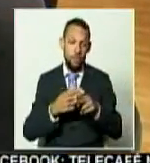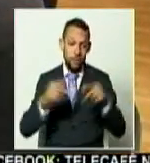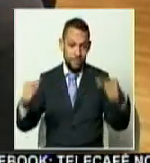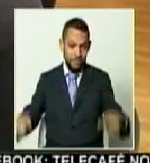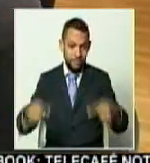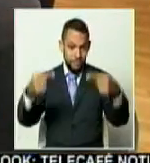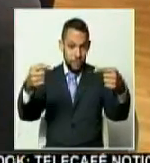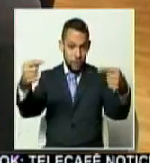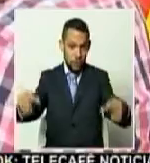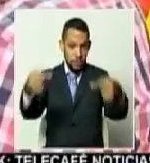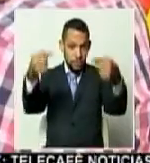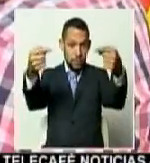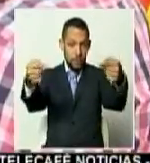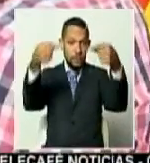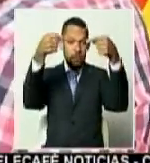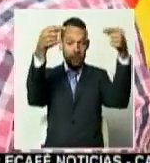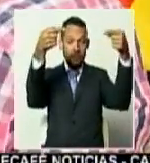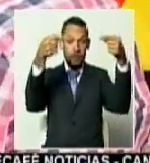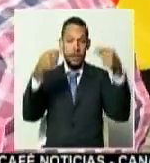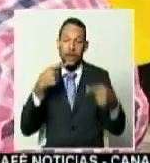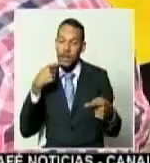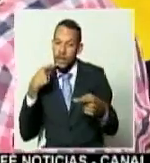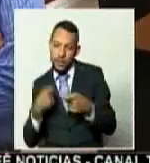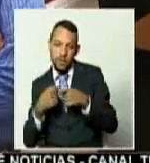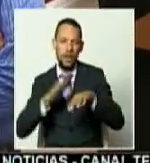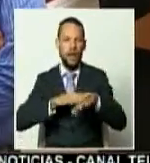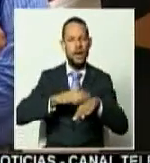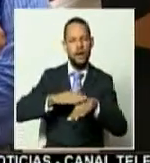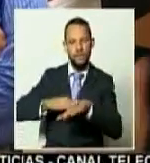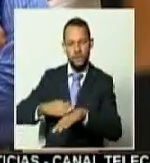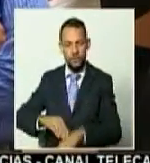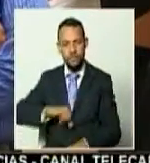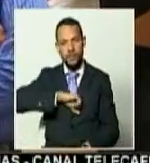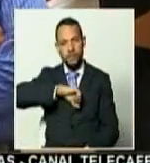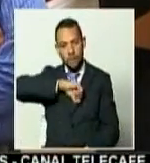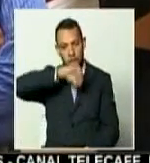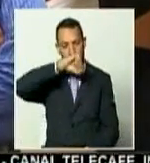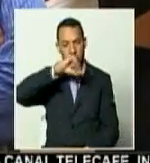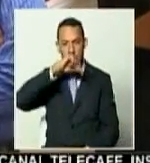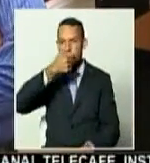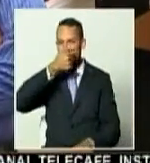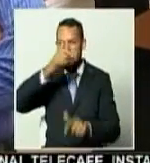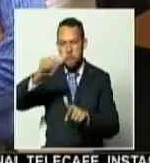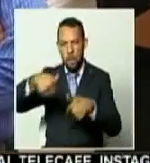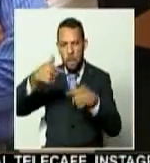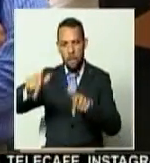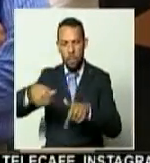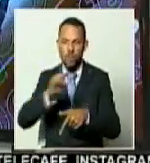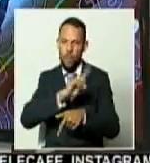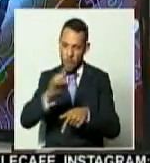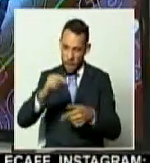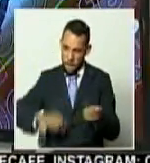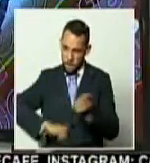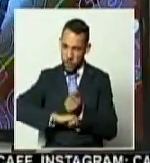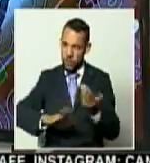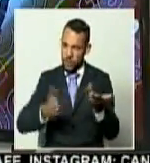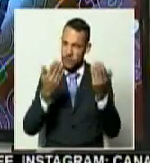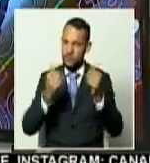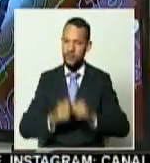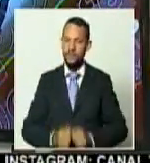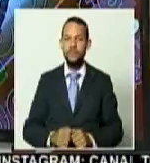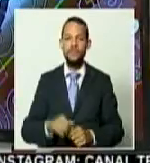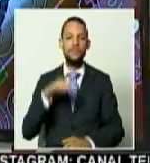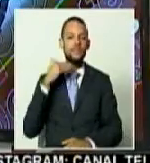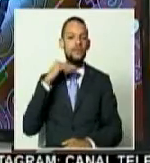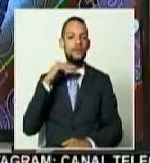presente que los resultados están en contra del equipo, la dirigencia matecaña pidió más que críticas un apoyo a la institución. En